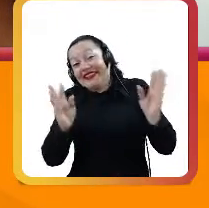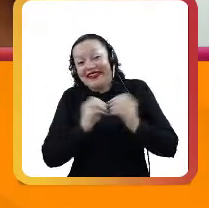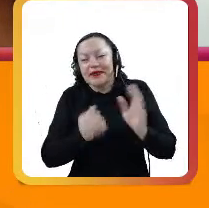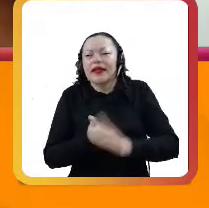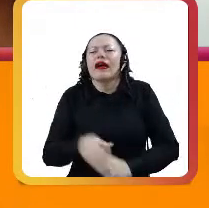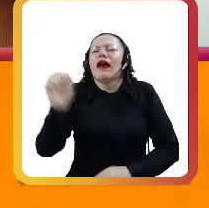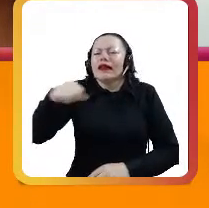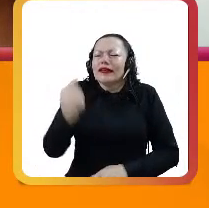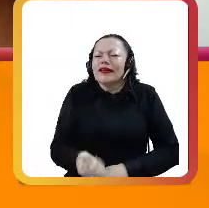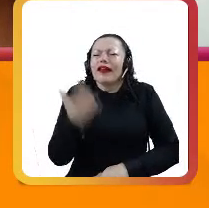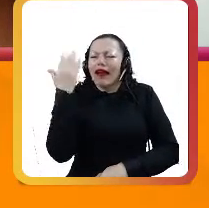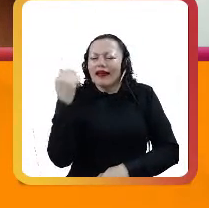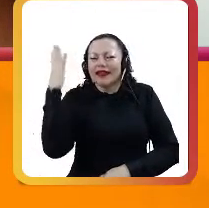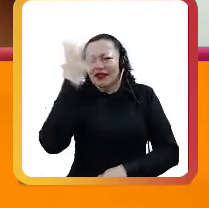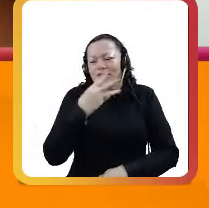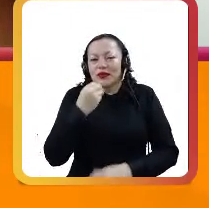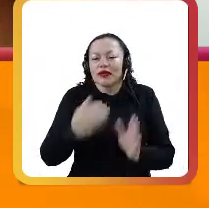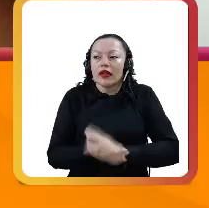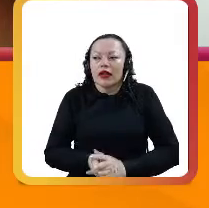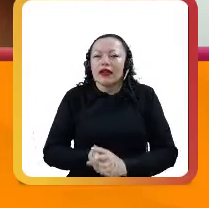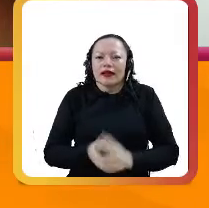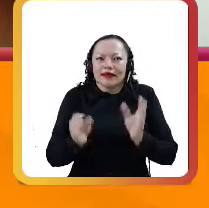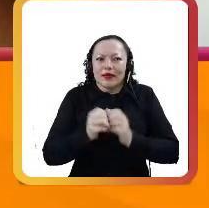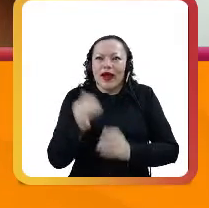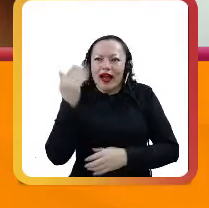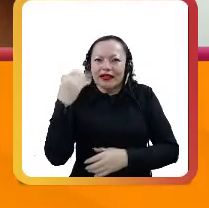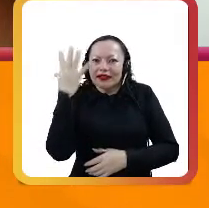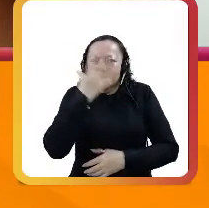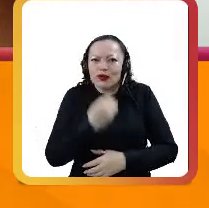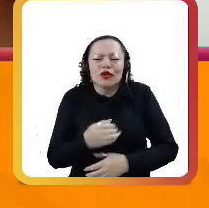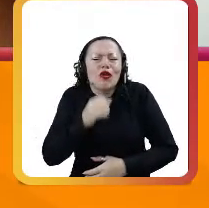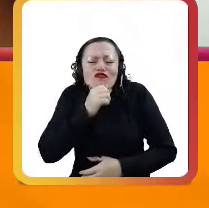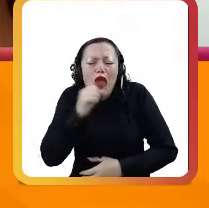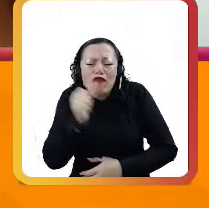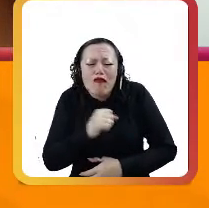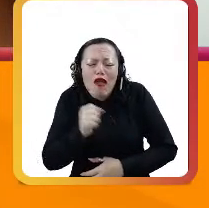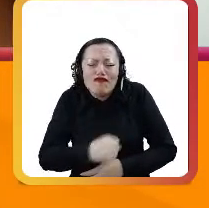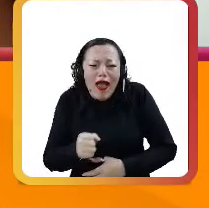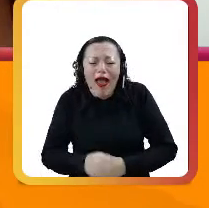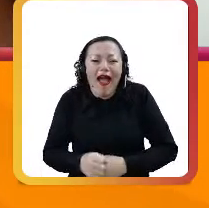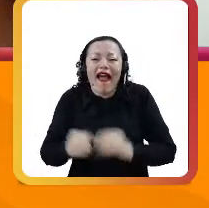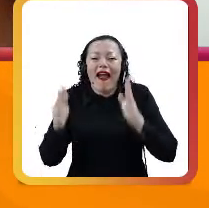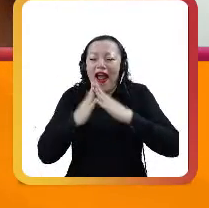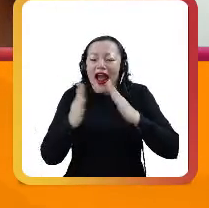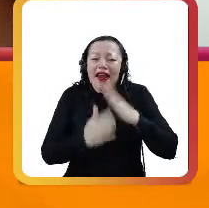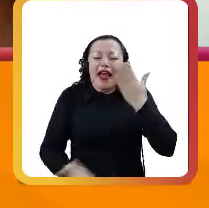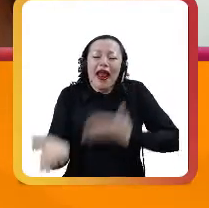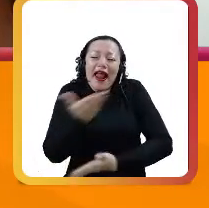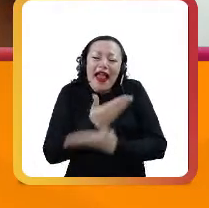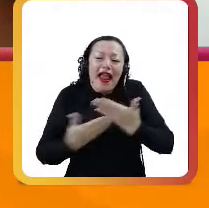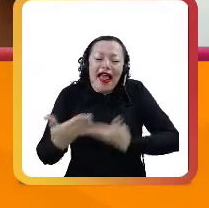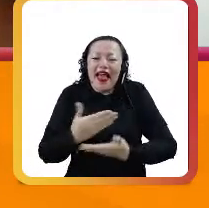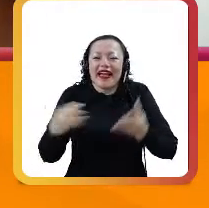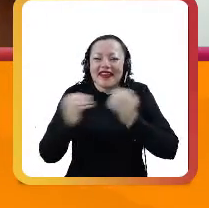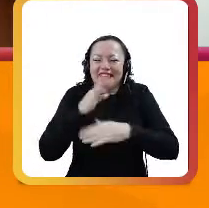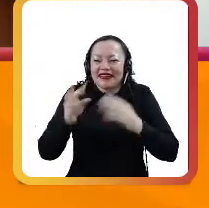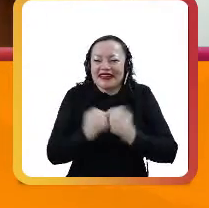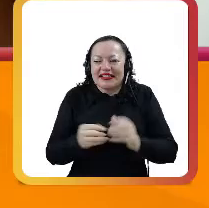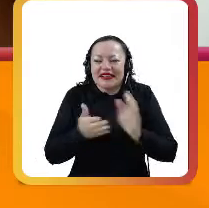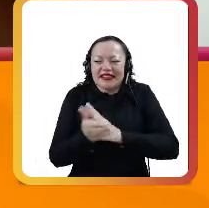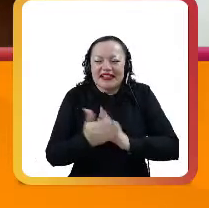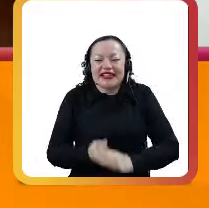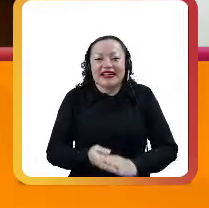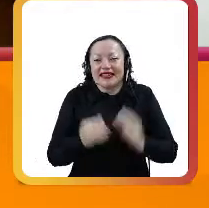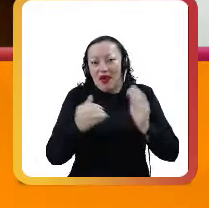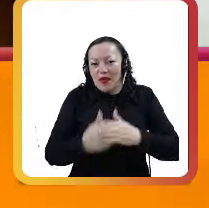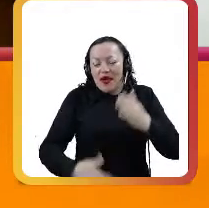ayer. Ayer vi más de una abuelita muy hermosa en su casa compartiendo. Y bueno, haciendo uso